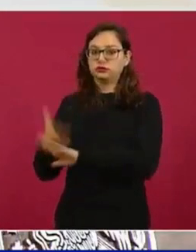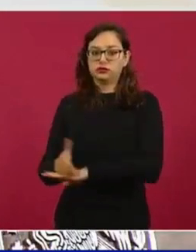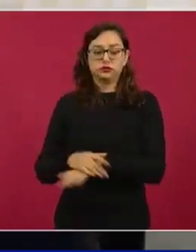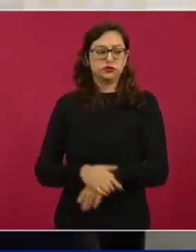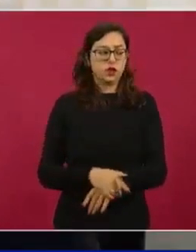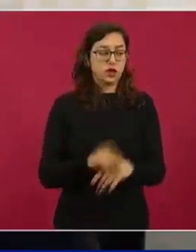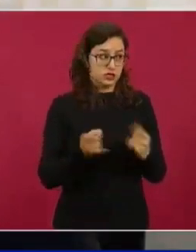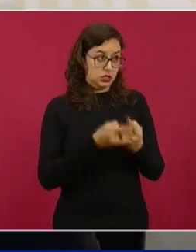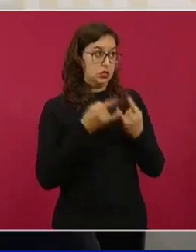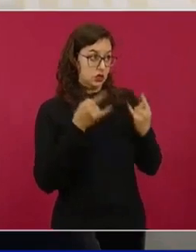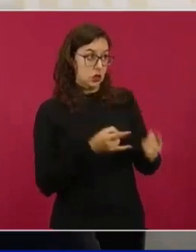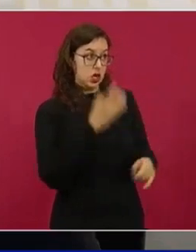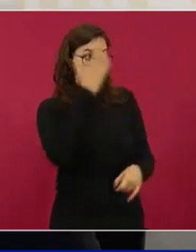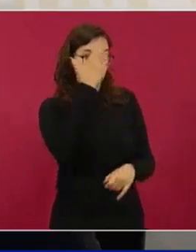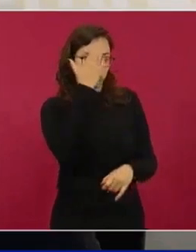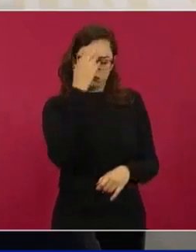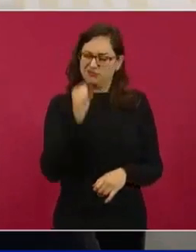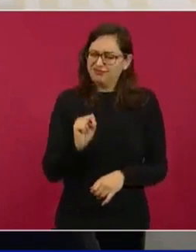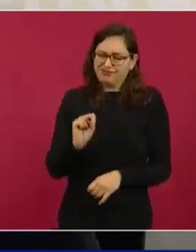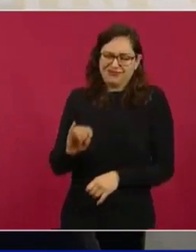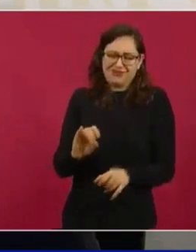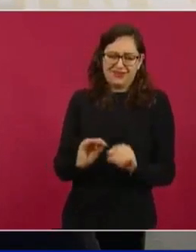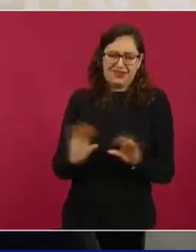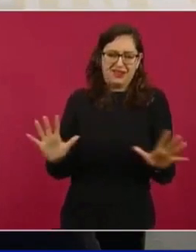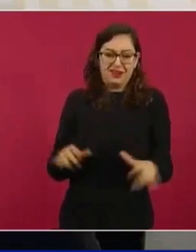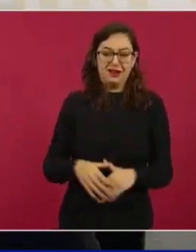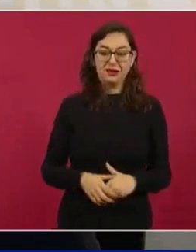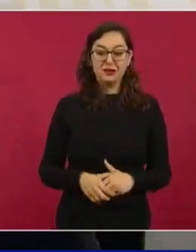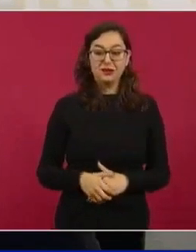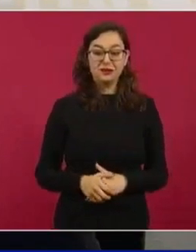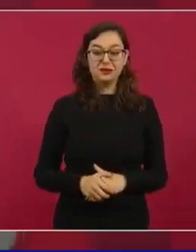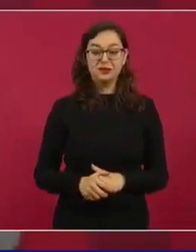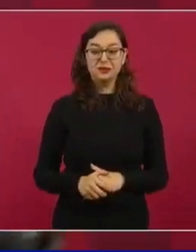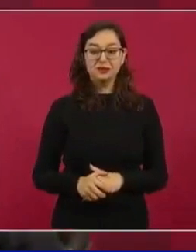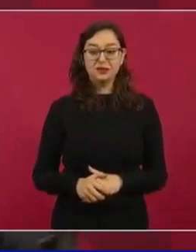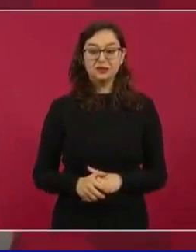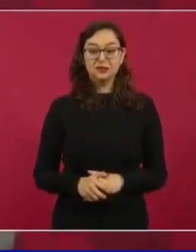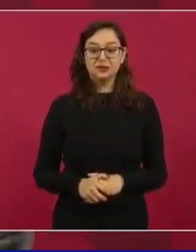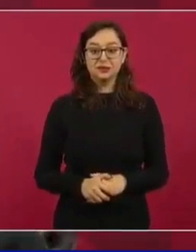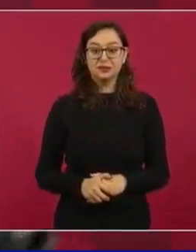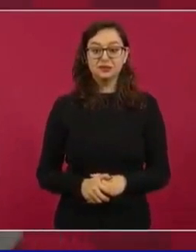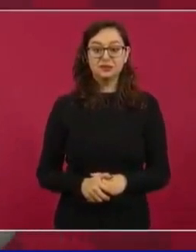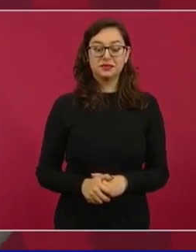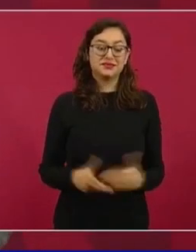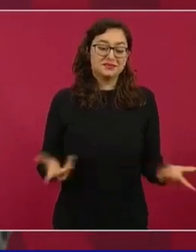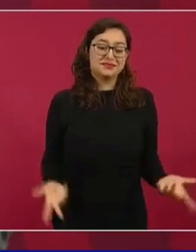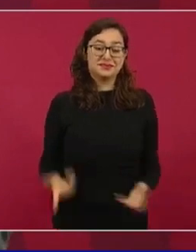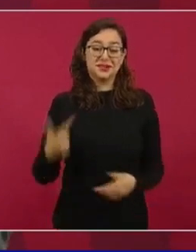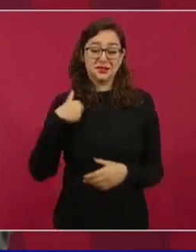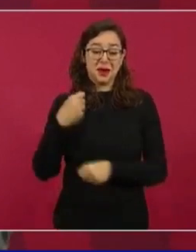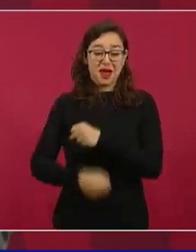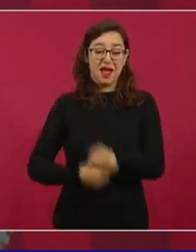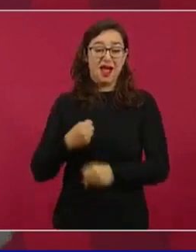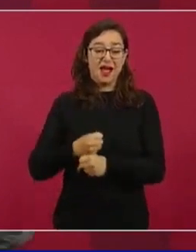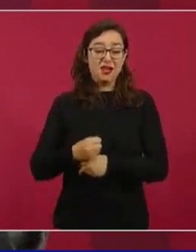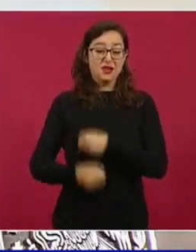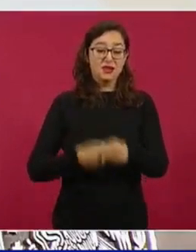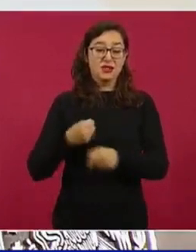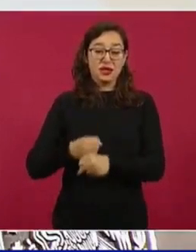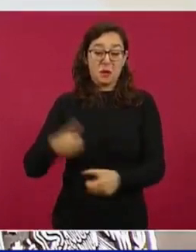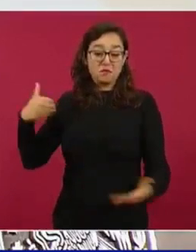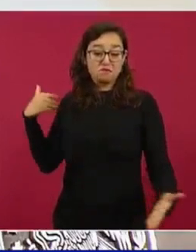sí, desde luego. Es que lo tengo estudiado escribí